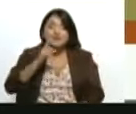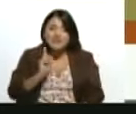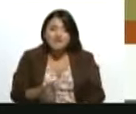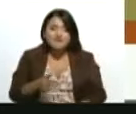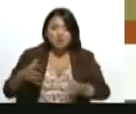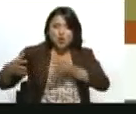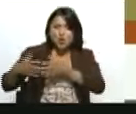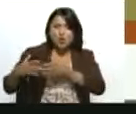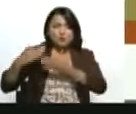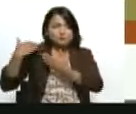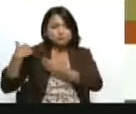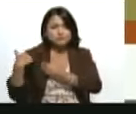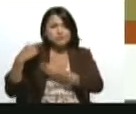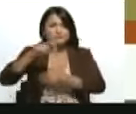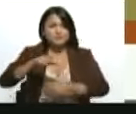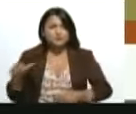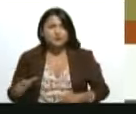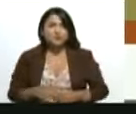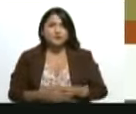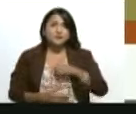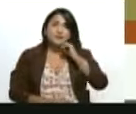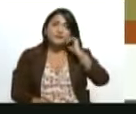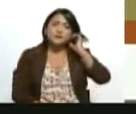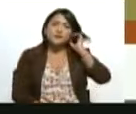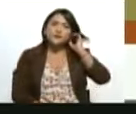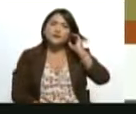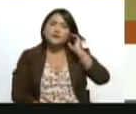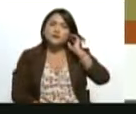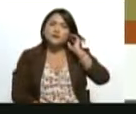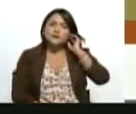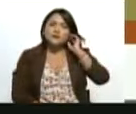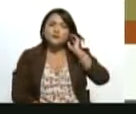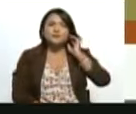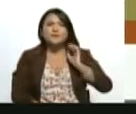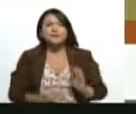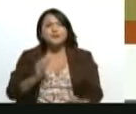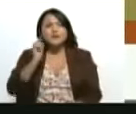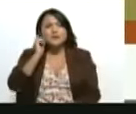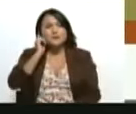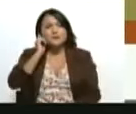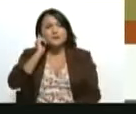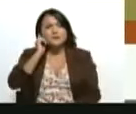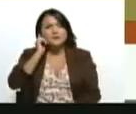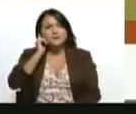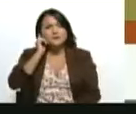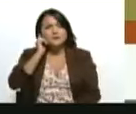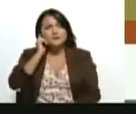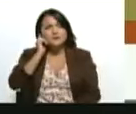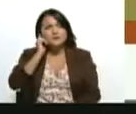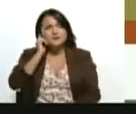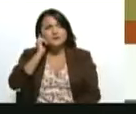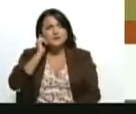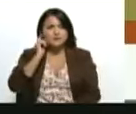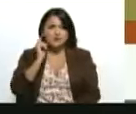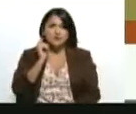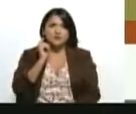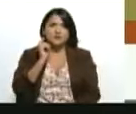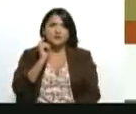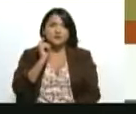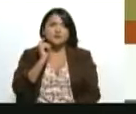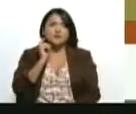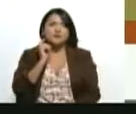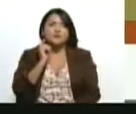ejércitos. Y más allá de eso dice que el mayor ejército de paz de Venezuela es el